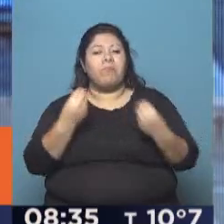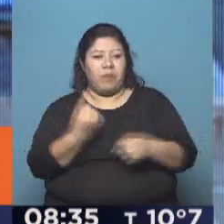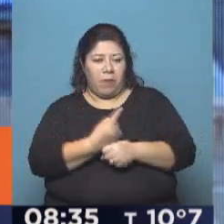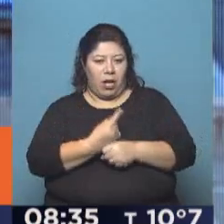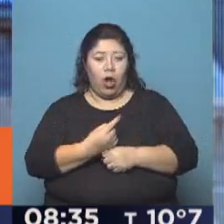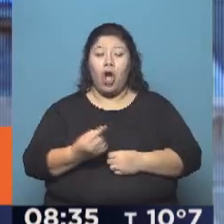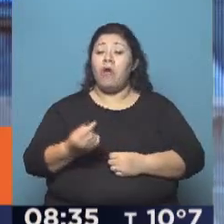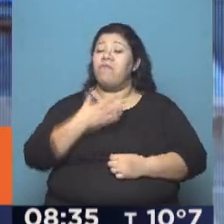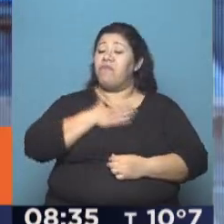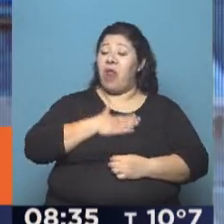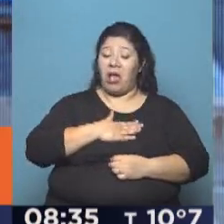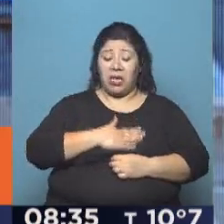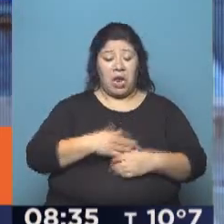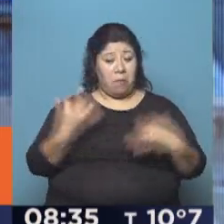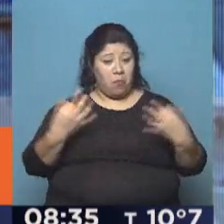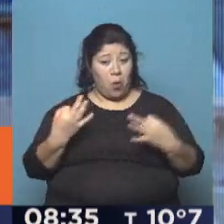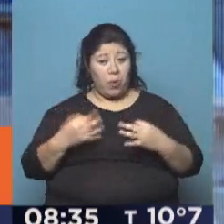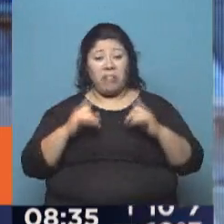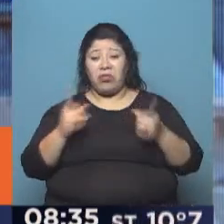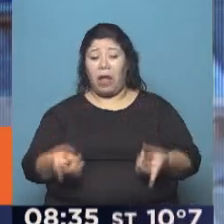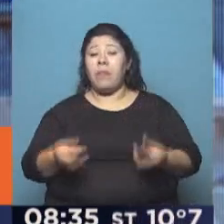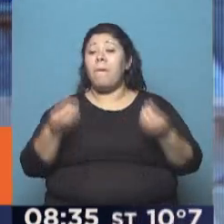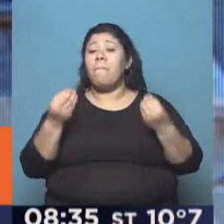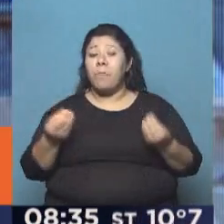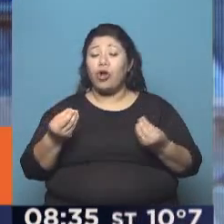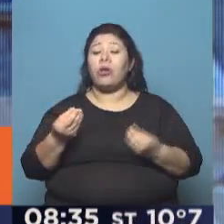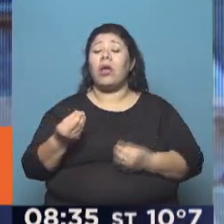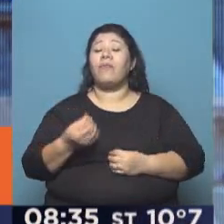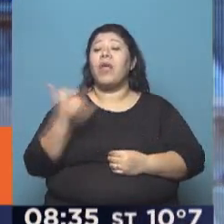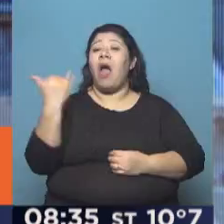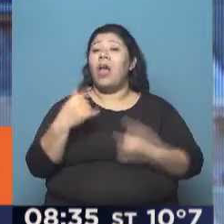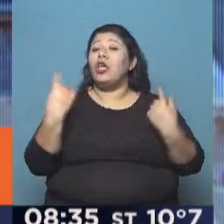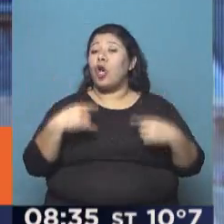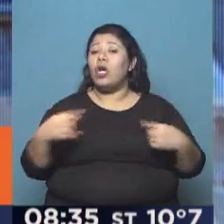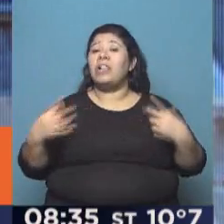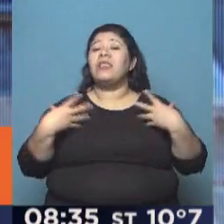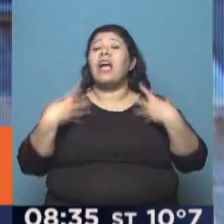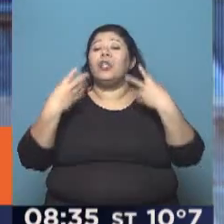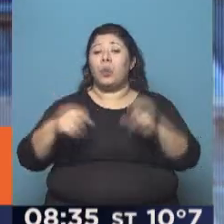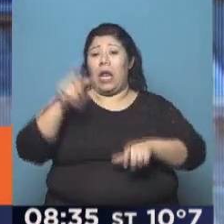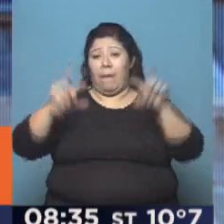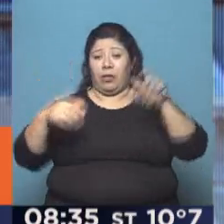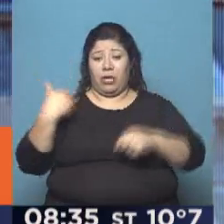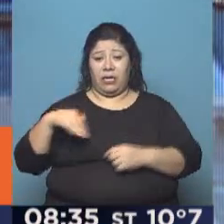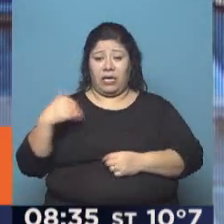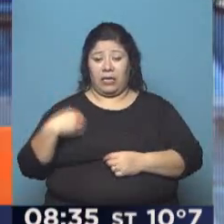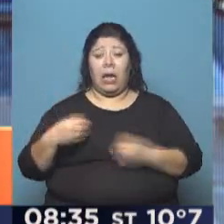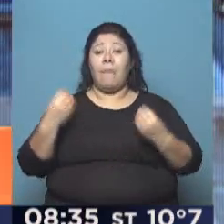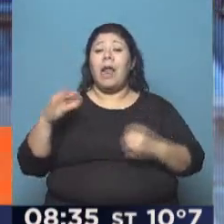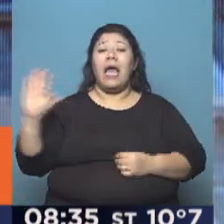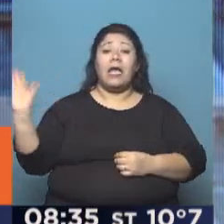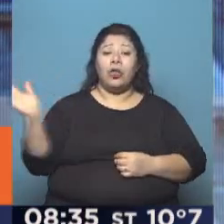tranquilidad sobre todo Porque además me parece que estas cosas hacen bien que es eh que los argentinos recuperemos la capacidad de